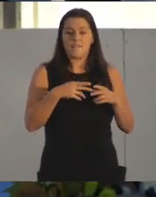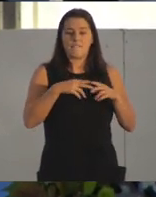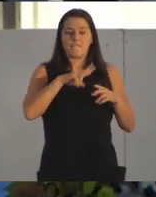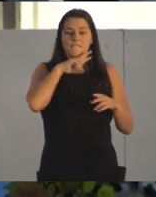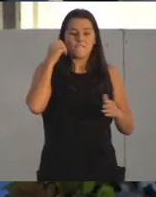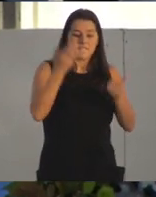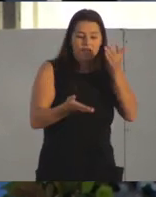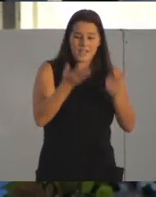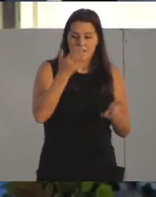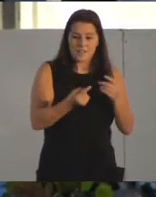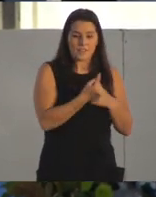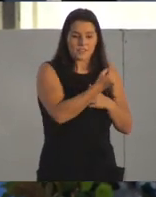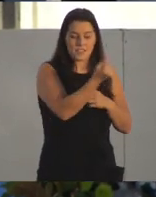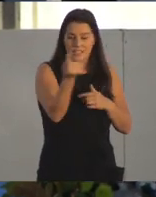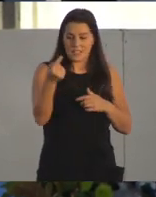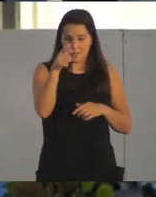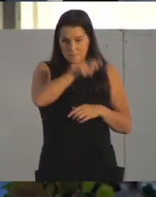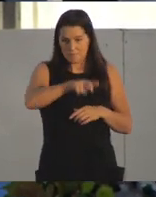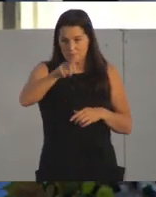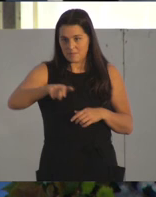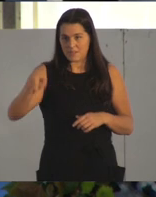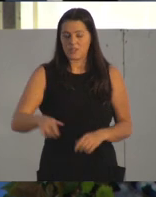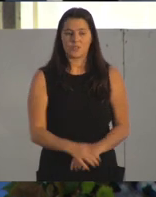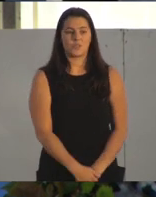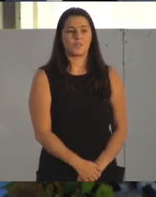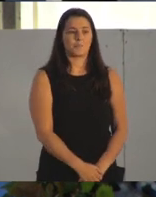individualizada de cada uno de nuestros chicos.